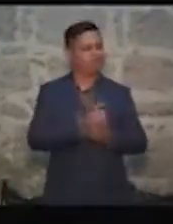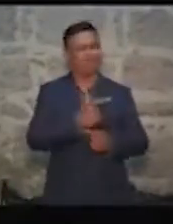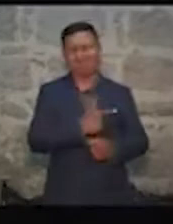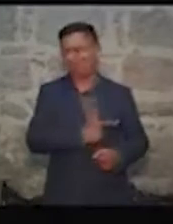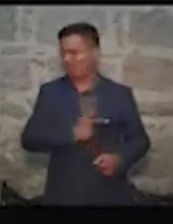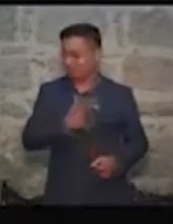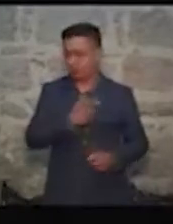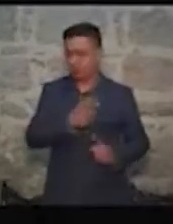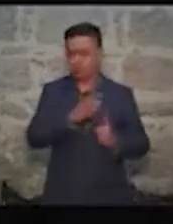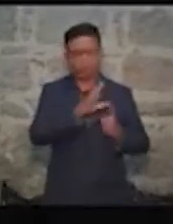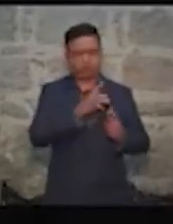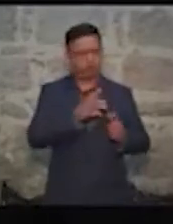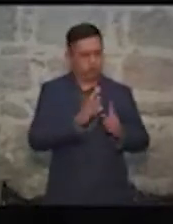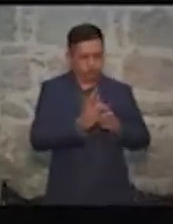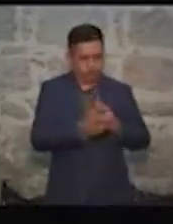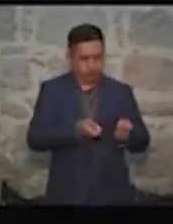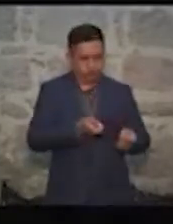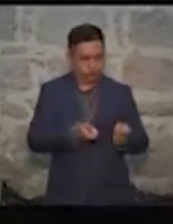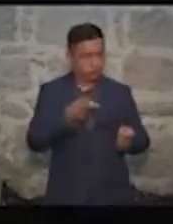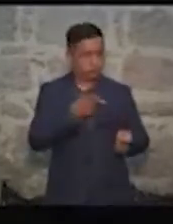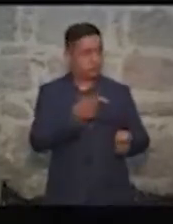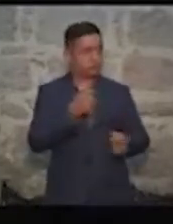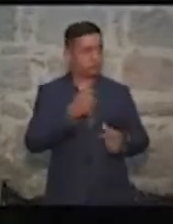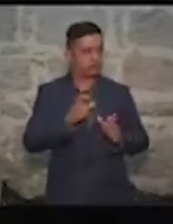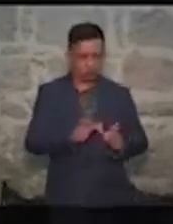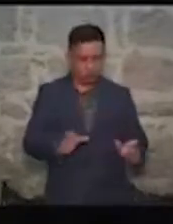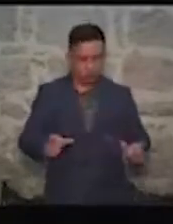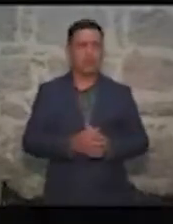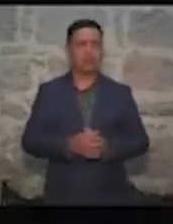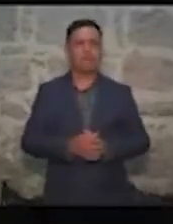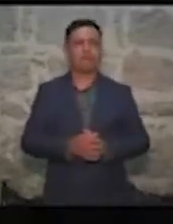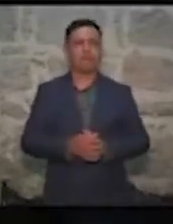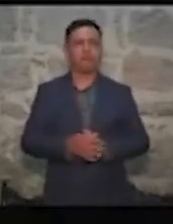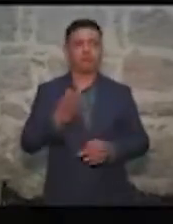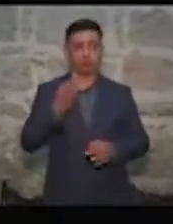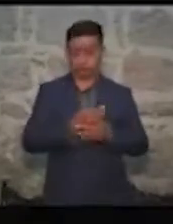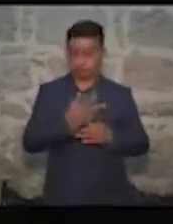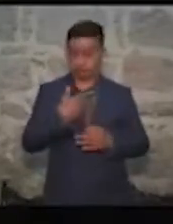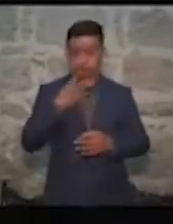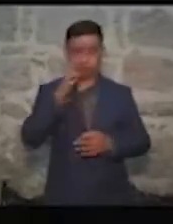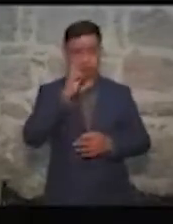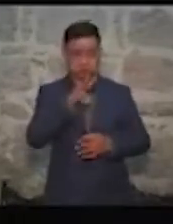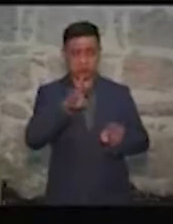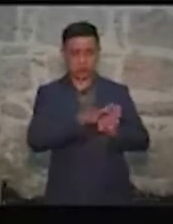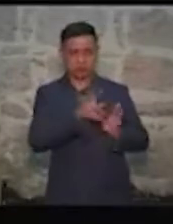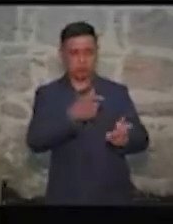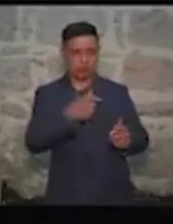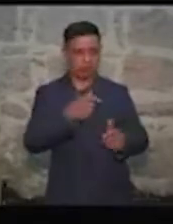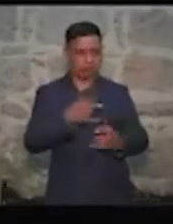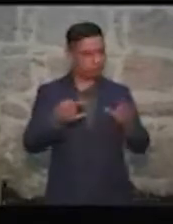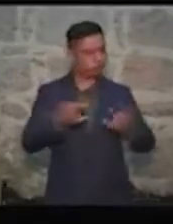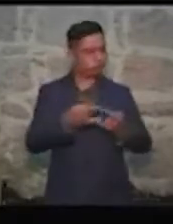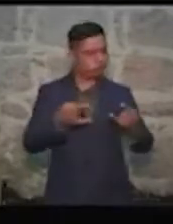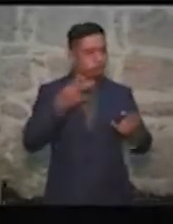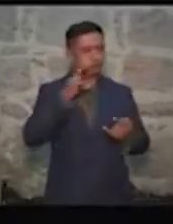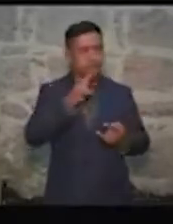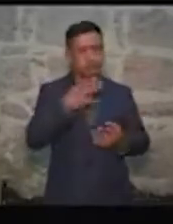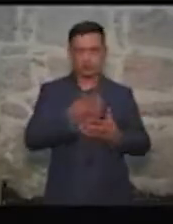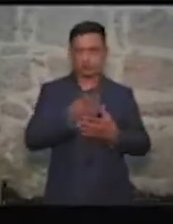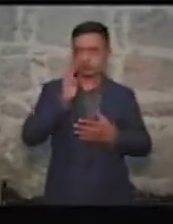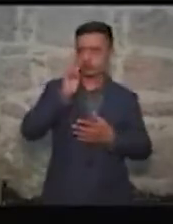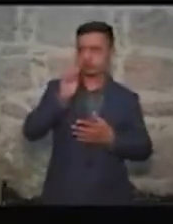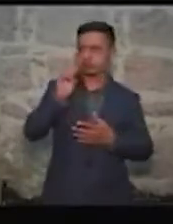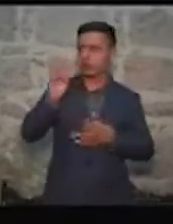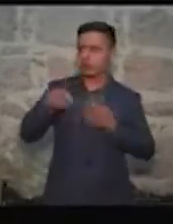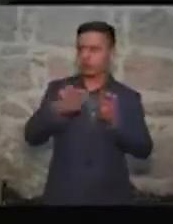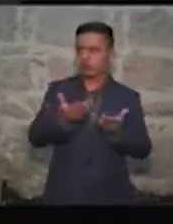política, pero es el que más recuerdo porque desde entonces yo ya veía muchas cosas que pasaban injustamente. Y yo decía,